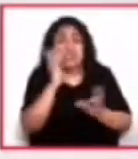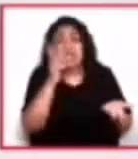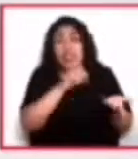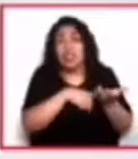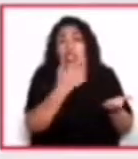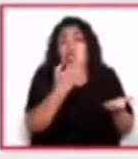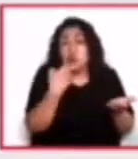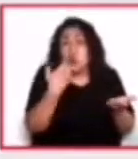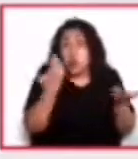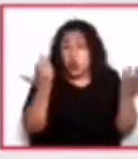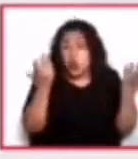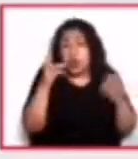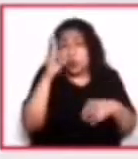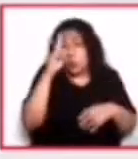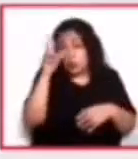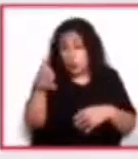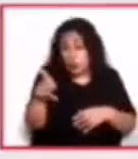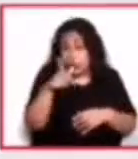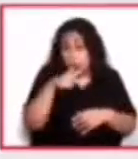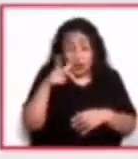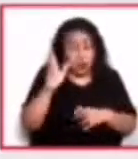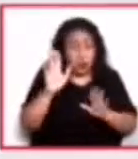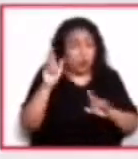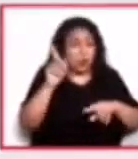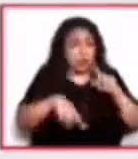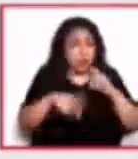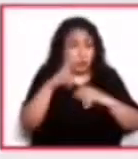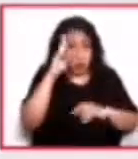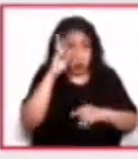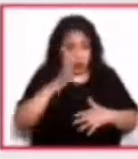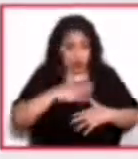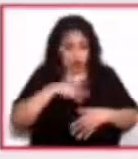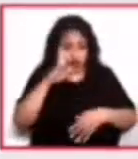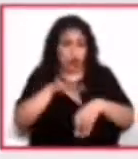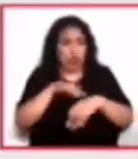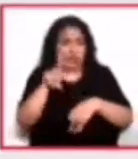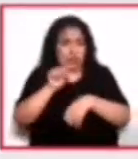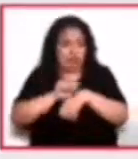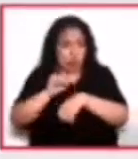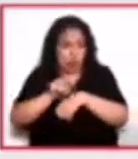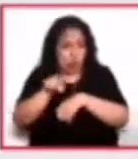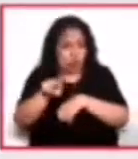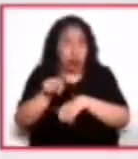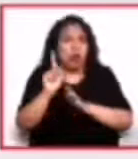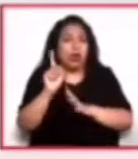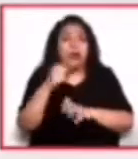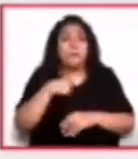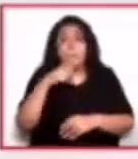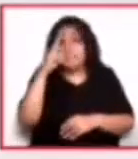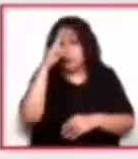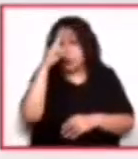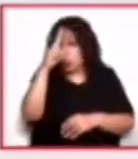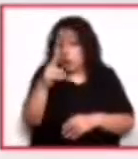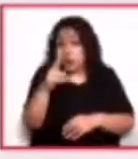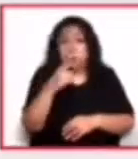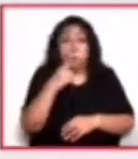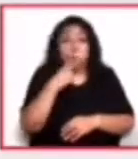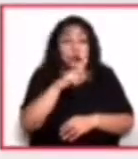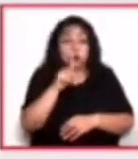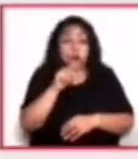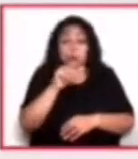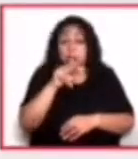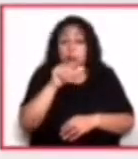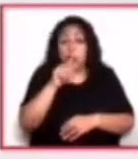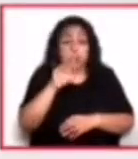escuelas, prohibieron hablar las lenguas, ¿no? A mí personalmente me tocó en la secundaria donde estaba prohibido hablar el zapoteco y había